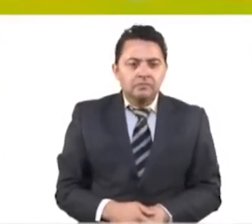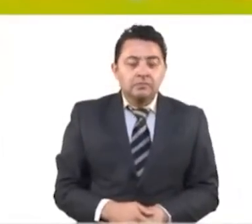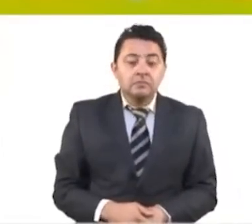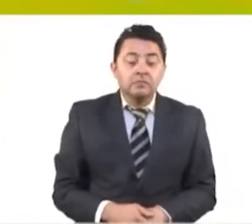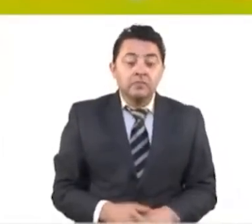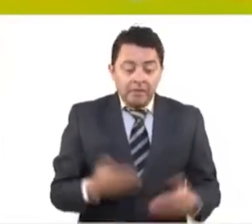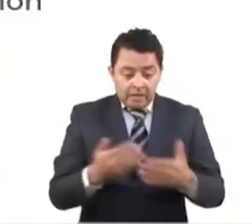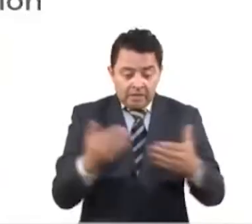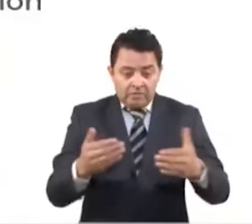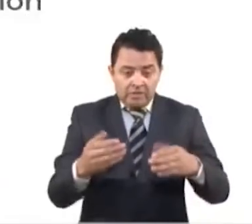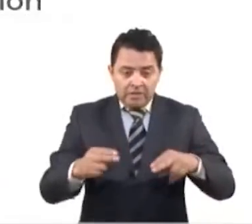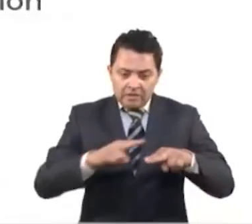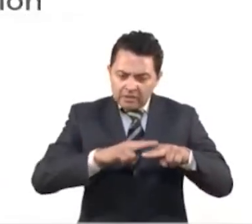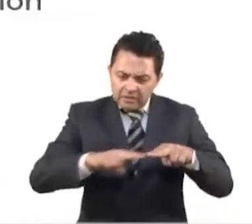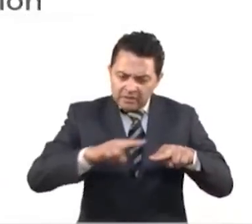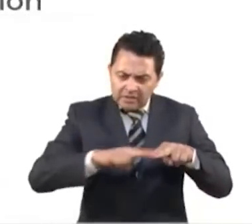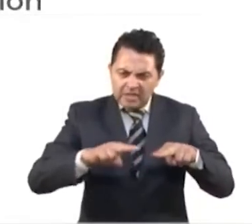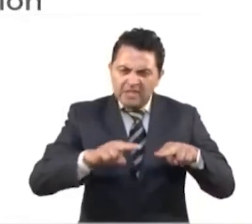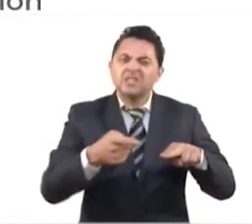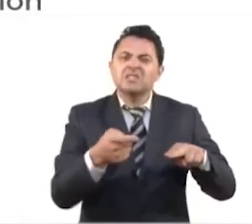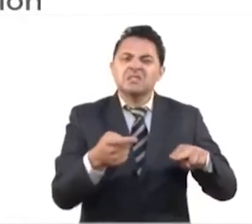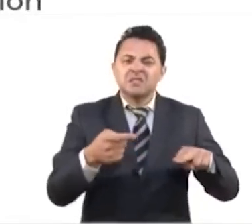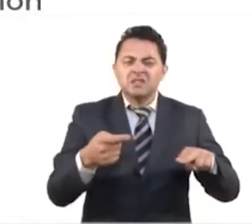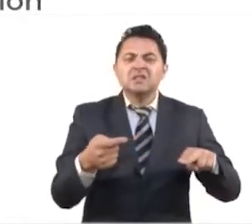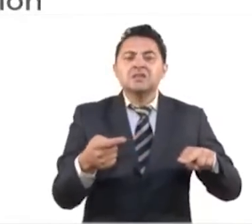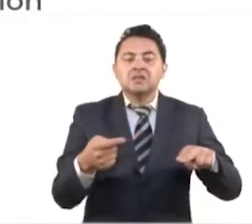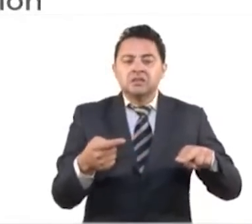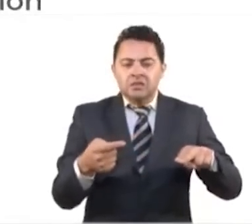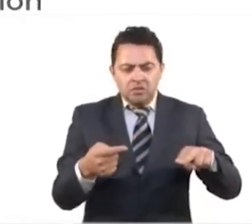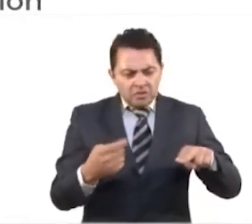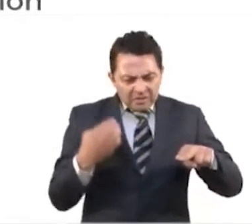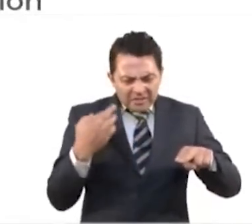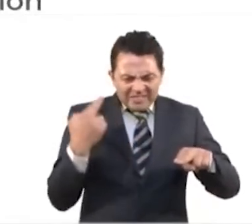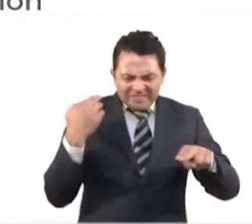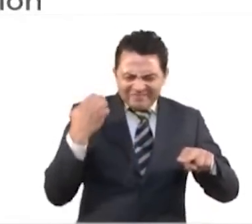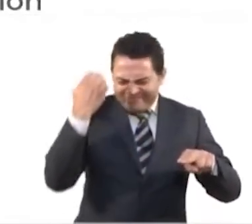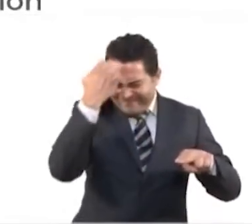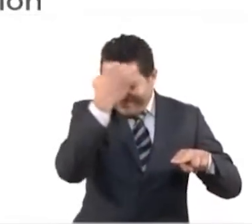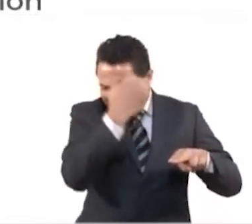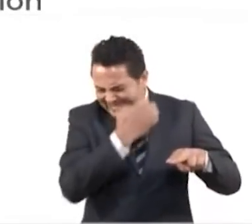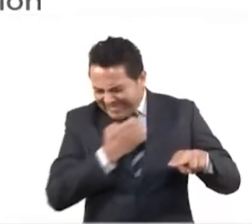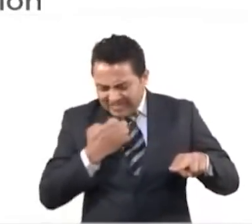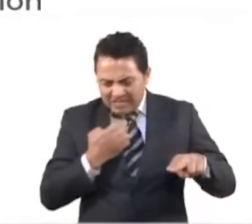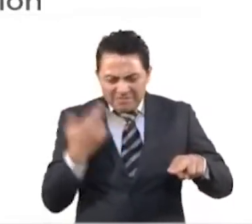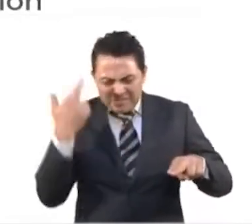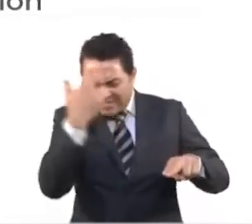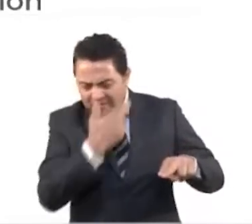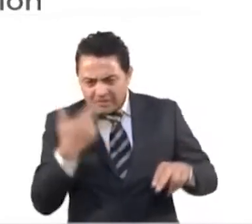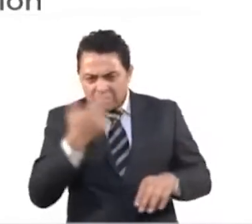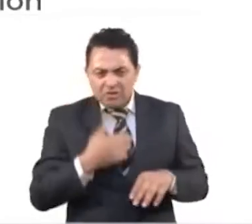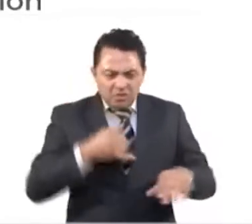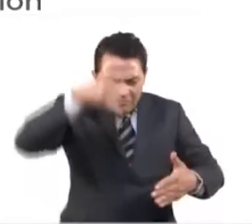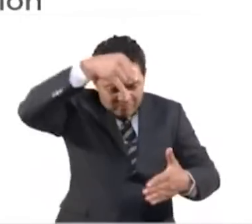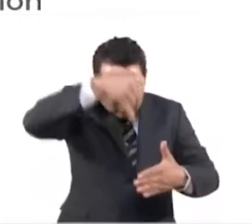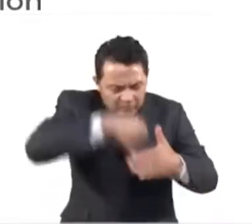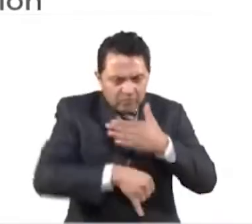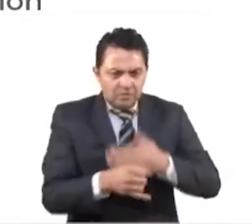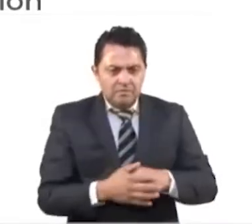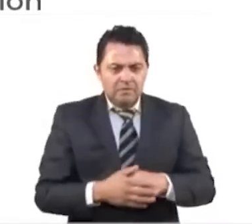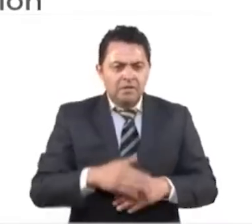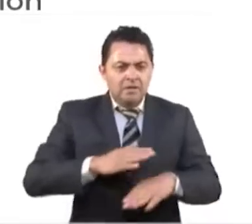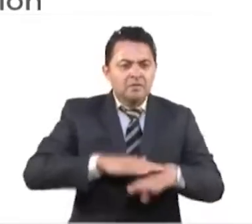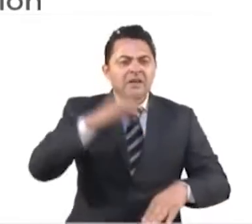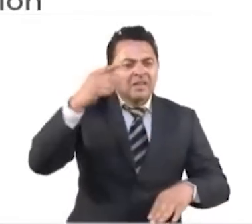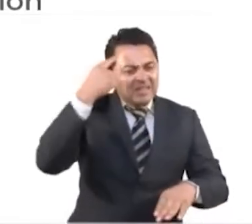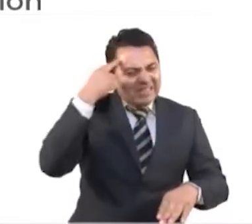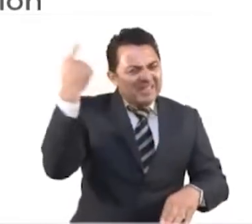En cuanto a los trenes se sometieron también a revisión y análisis para evaluación de la seguridad